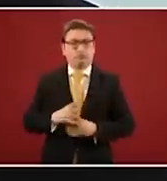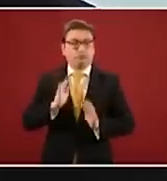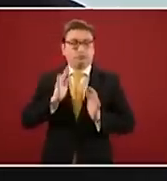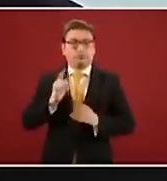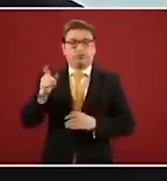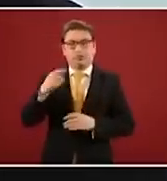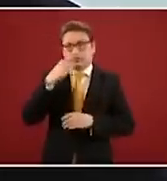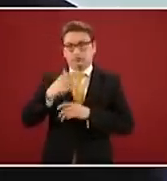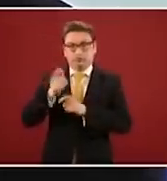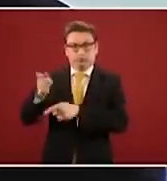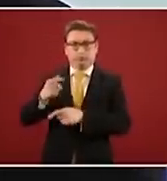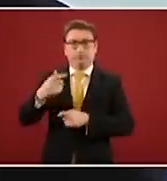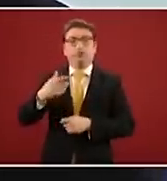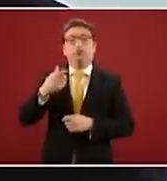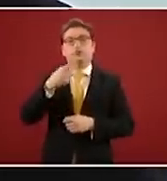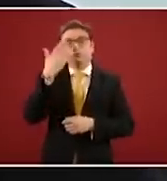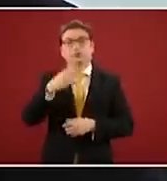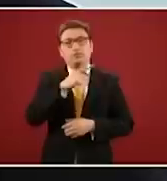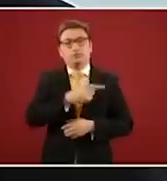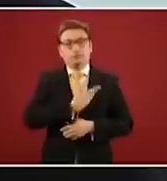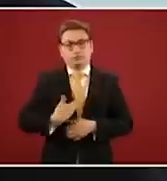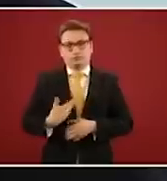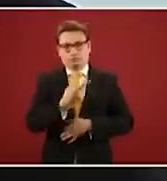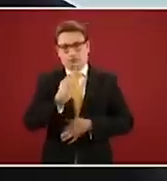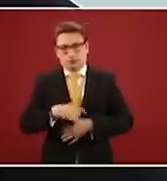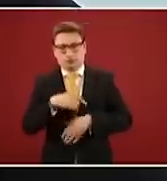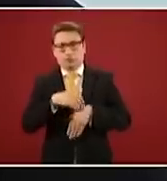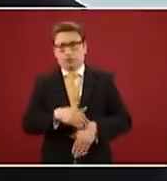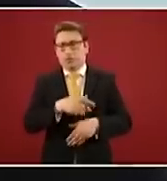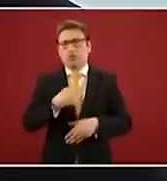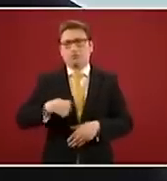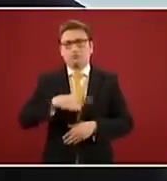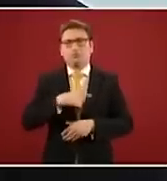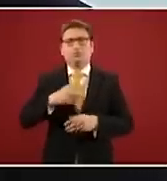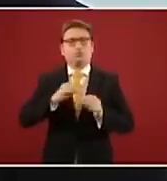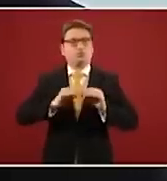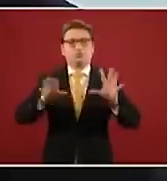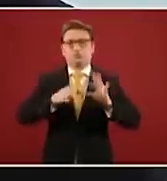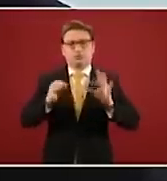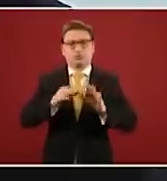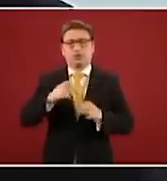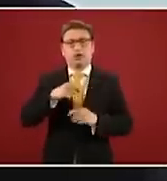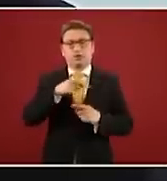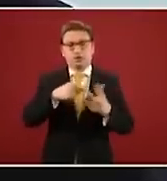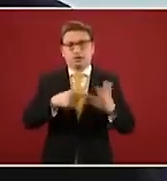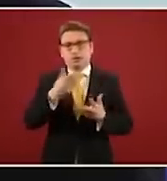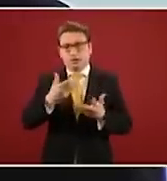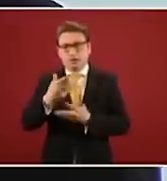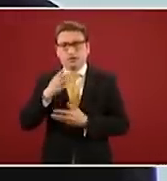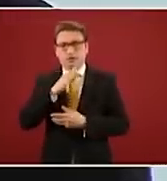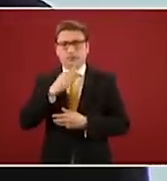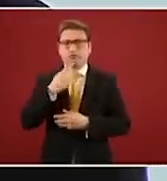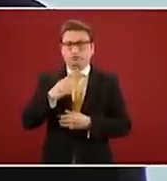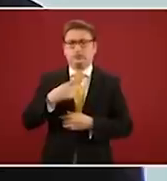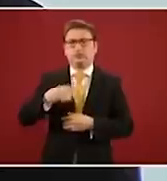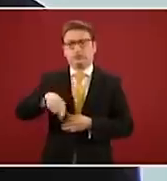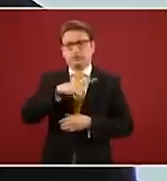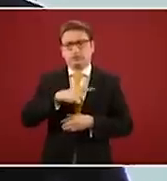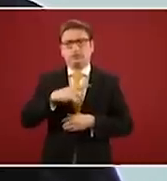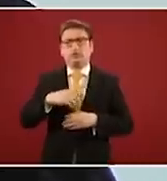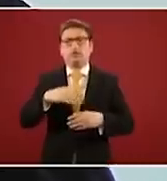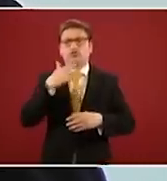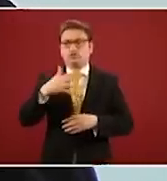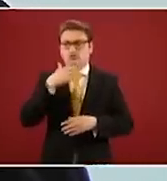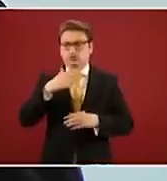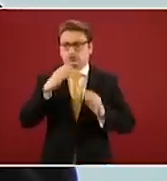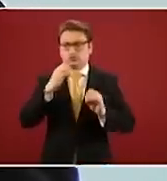queremos, atendiendo a la postura del presidente de la República, es muy claro. Necesitamos mantener una política de cero tolerancia a la